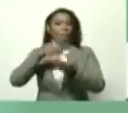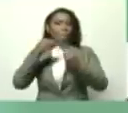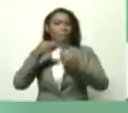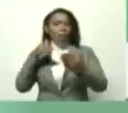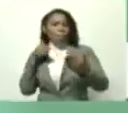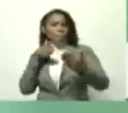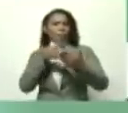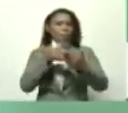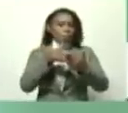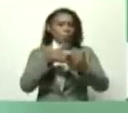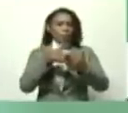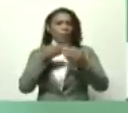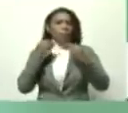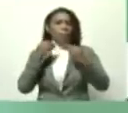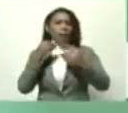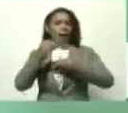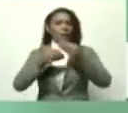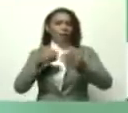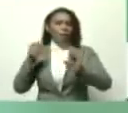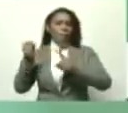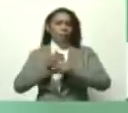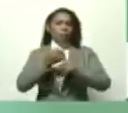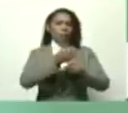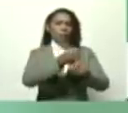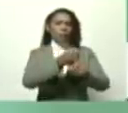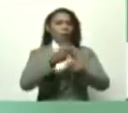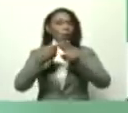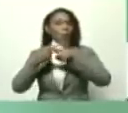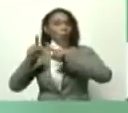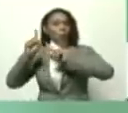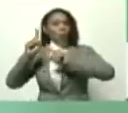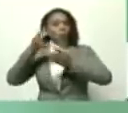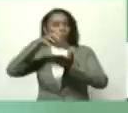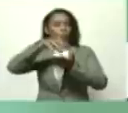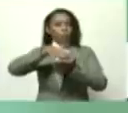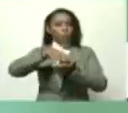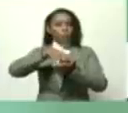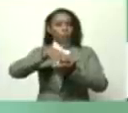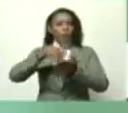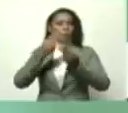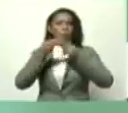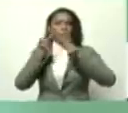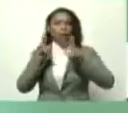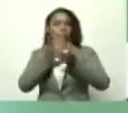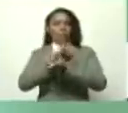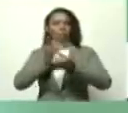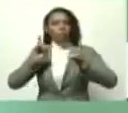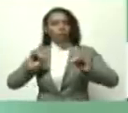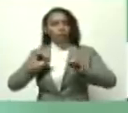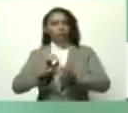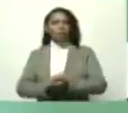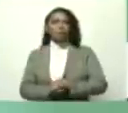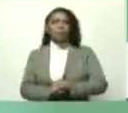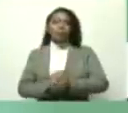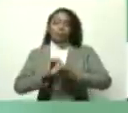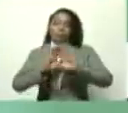atentar y para agredir a otro Estado pacífico, democrático. Y